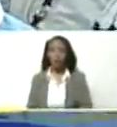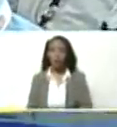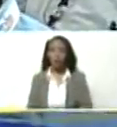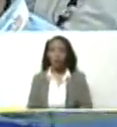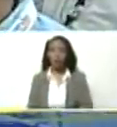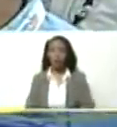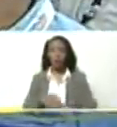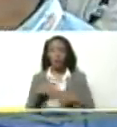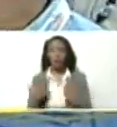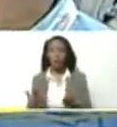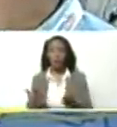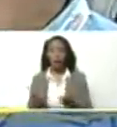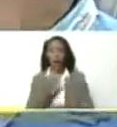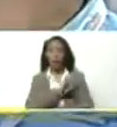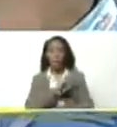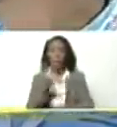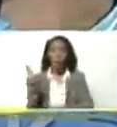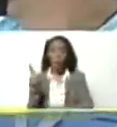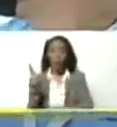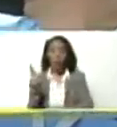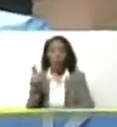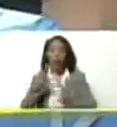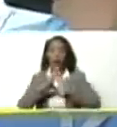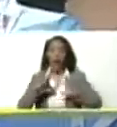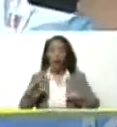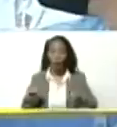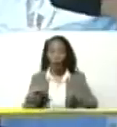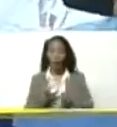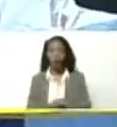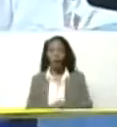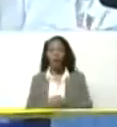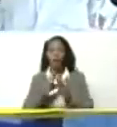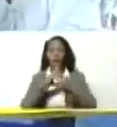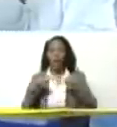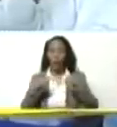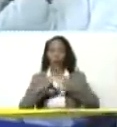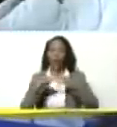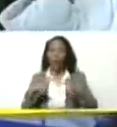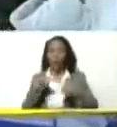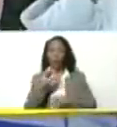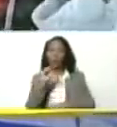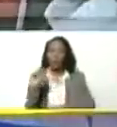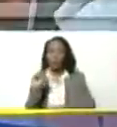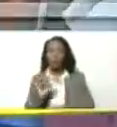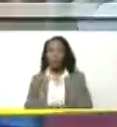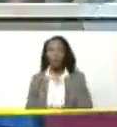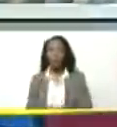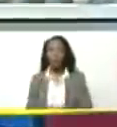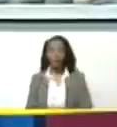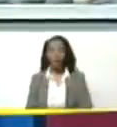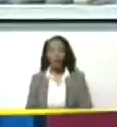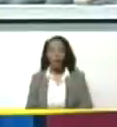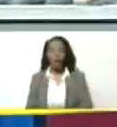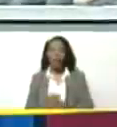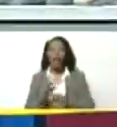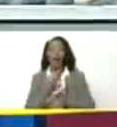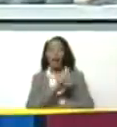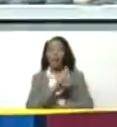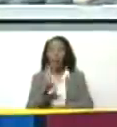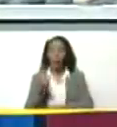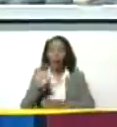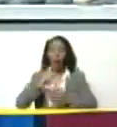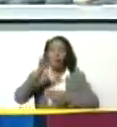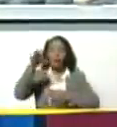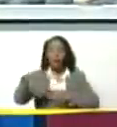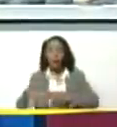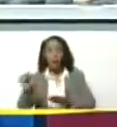de la República de Nicaragua, Nicaragua Nicaragüita, Bella Nicaragüita, de la República Islámica de